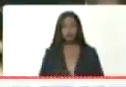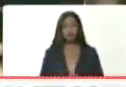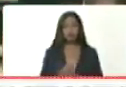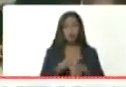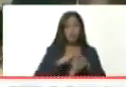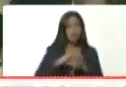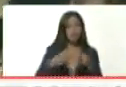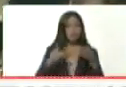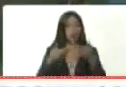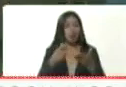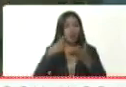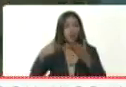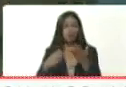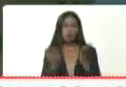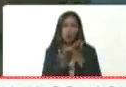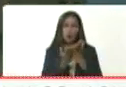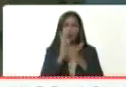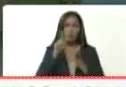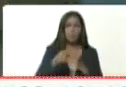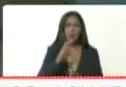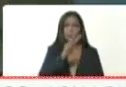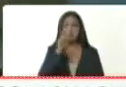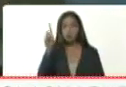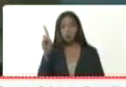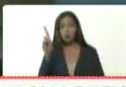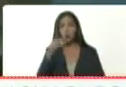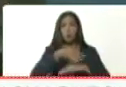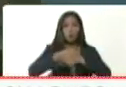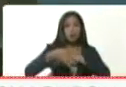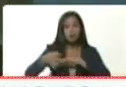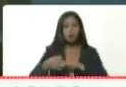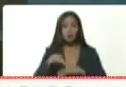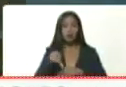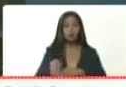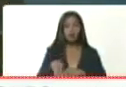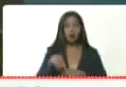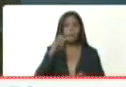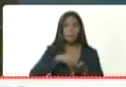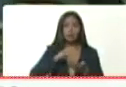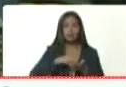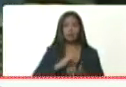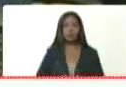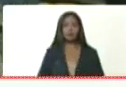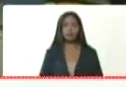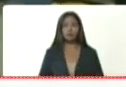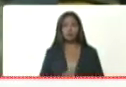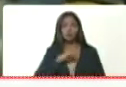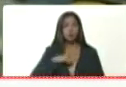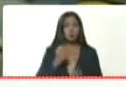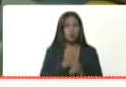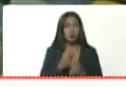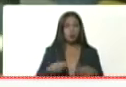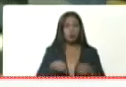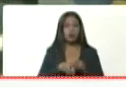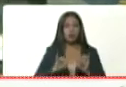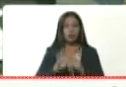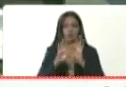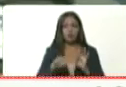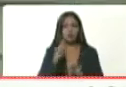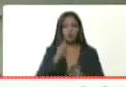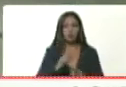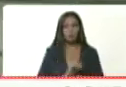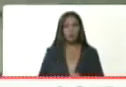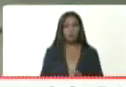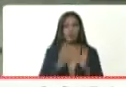la entrega de los útiles escolares en los 21 municipios del estado miranda y bueno estamos trabajando con el sector productivo es que es una